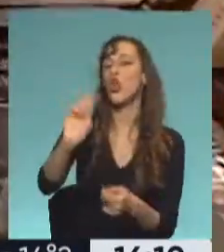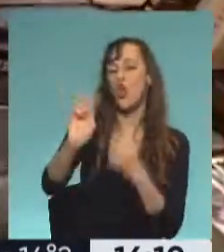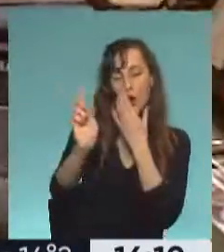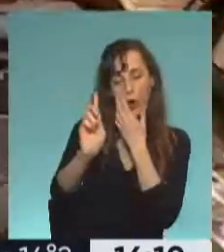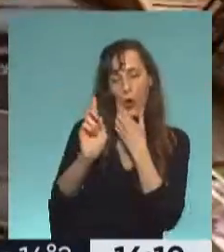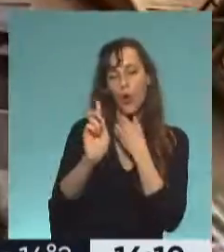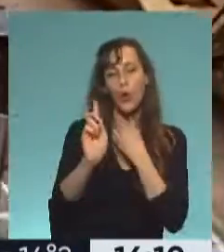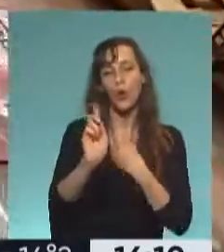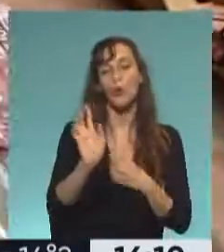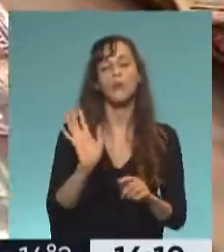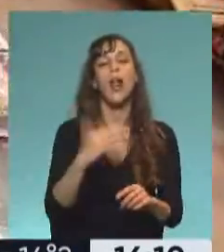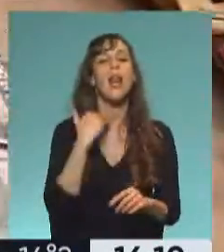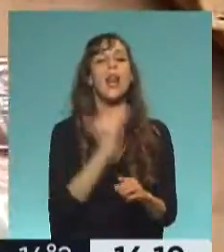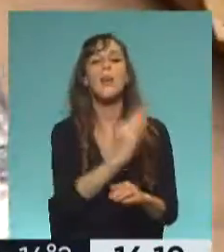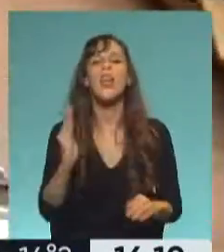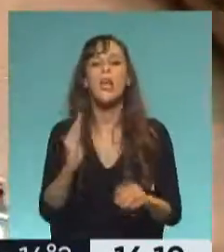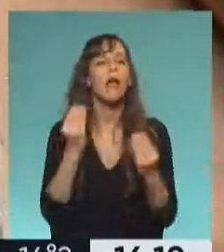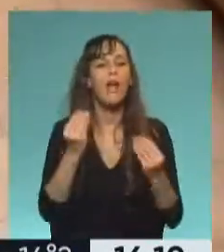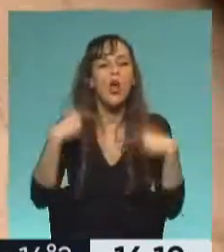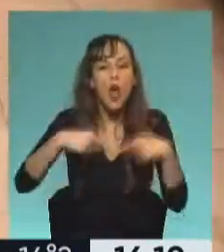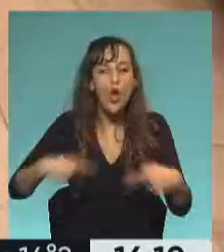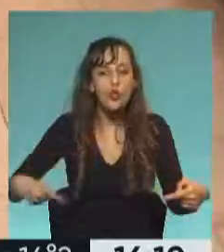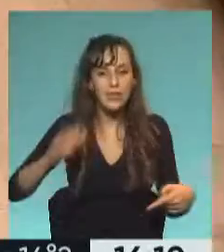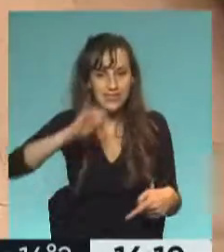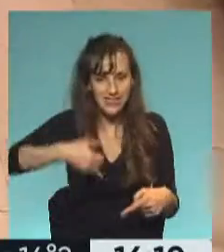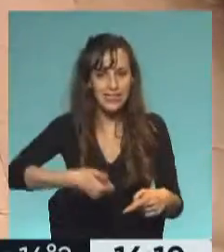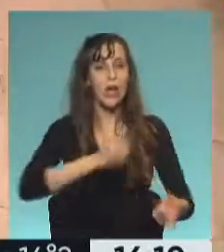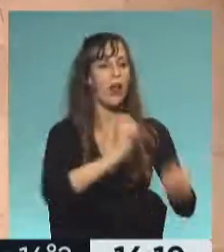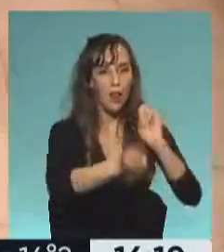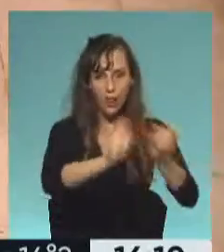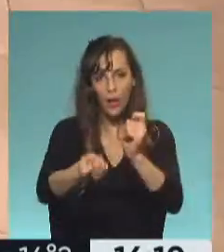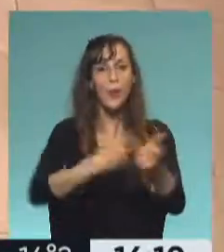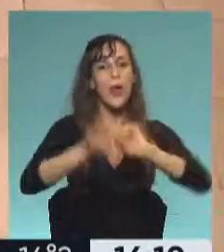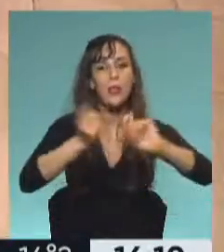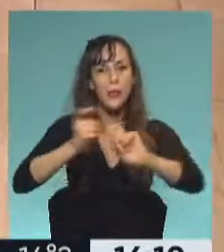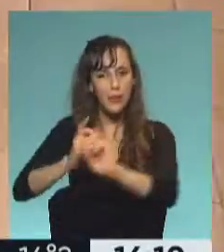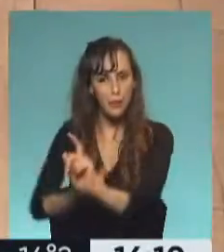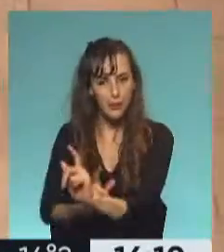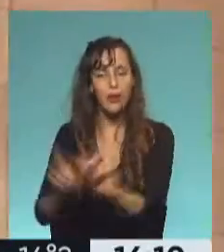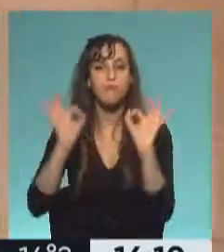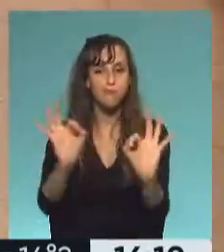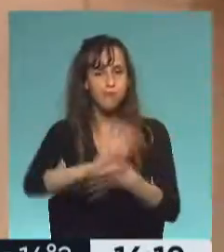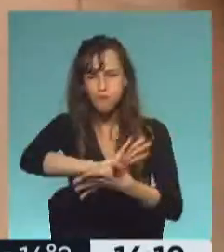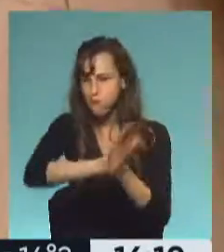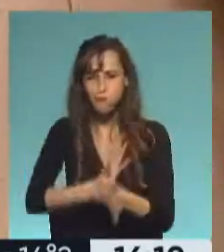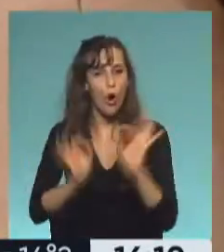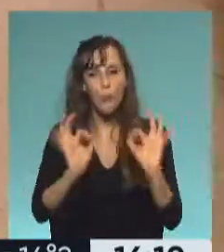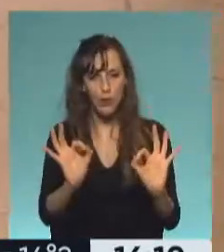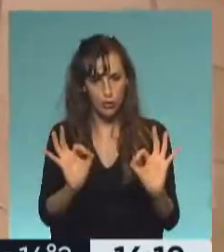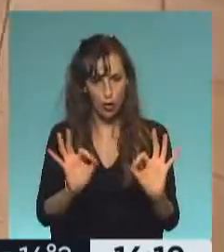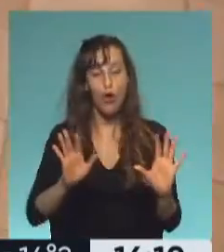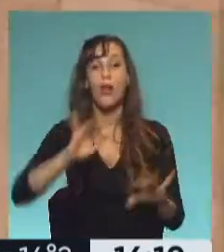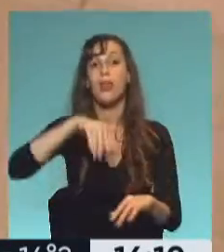No. La librería se remató todo, todas las instalaciones, todo lo que tenía, no quedó nada de la librería. Y quedó